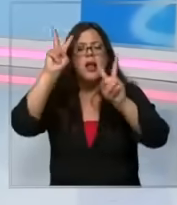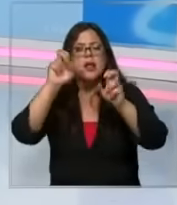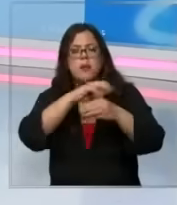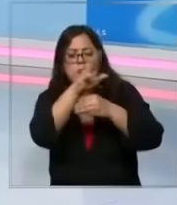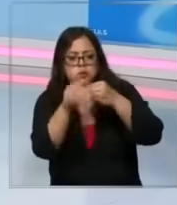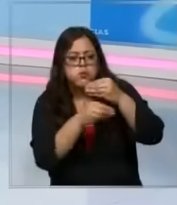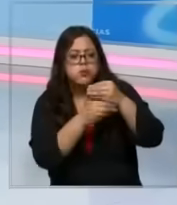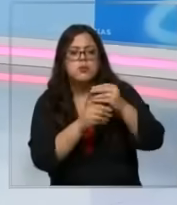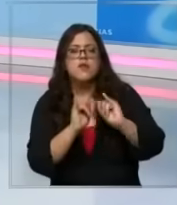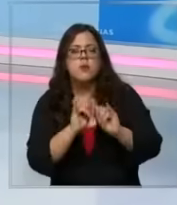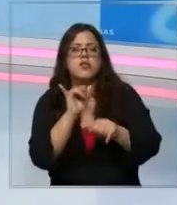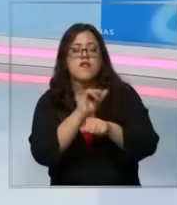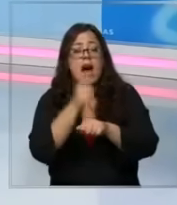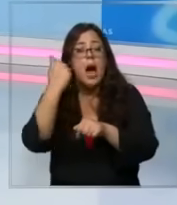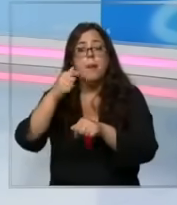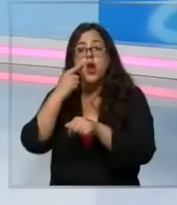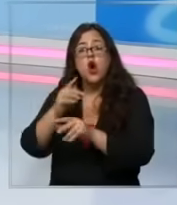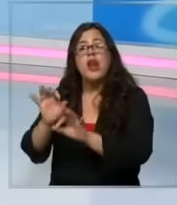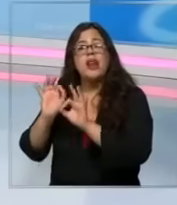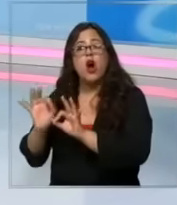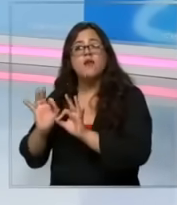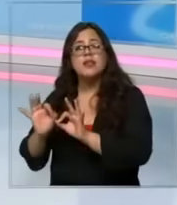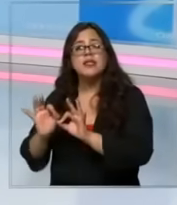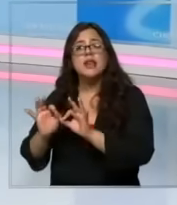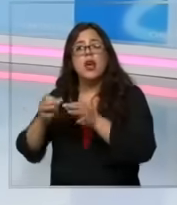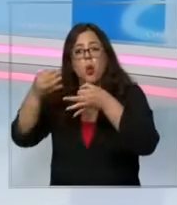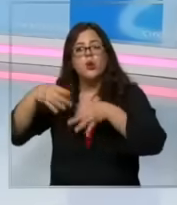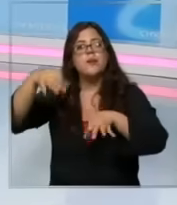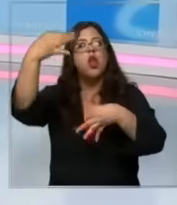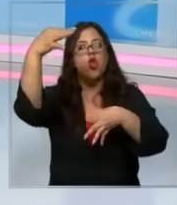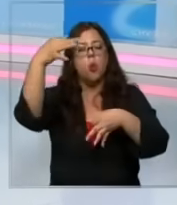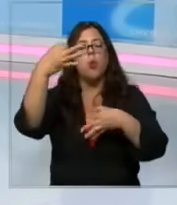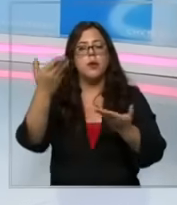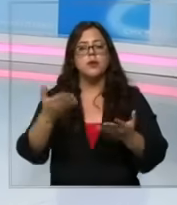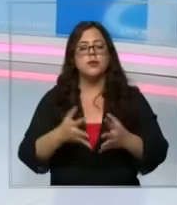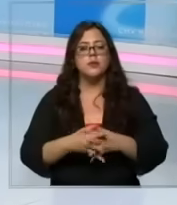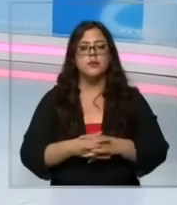pero la información oficial es la que está ahí dentro de esos documentos.